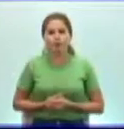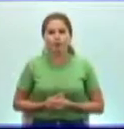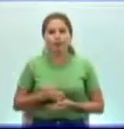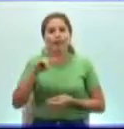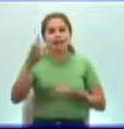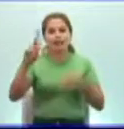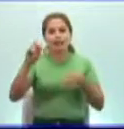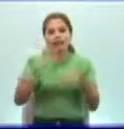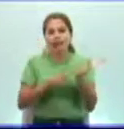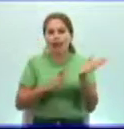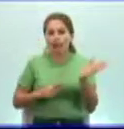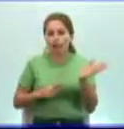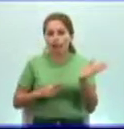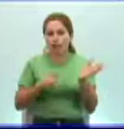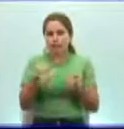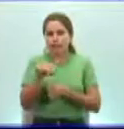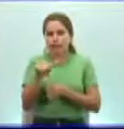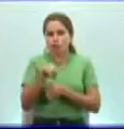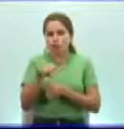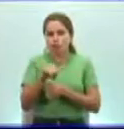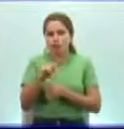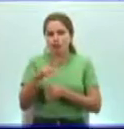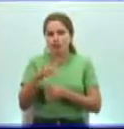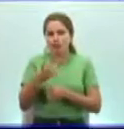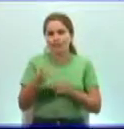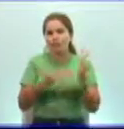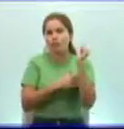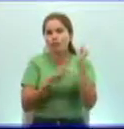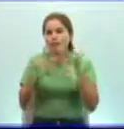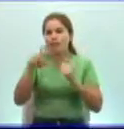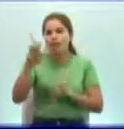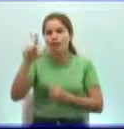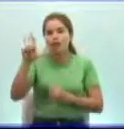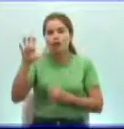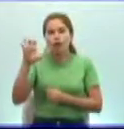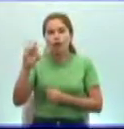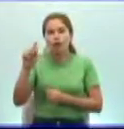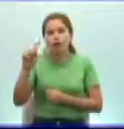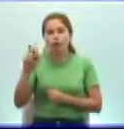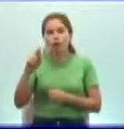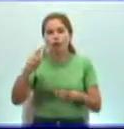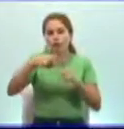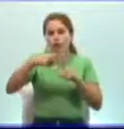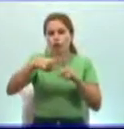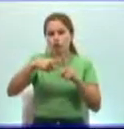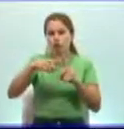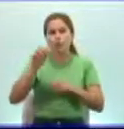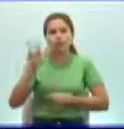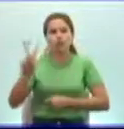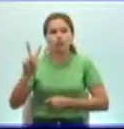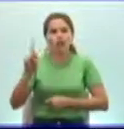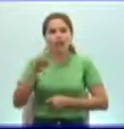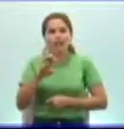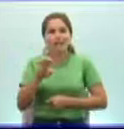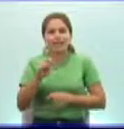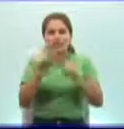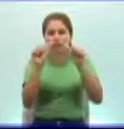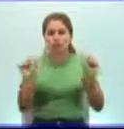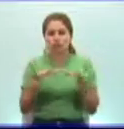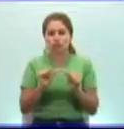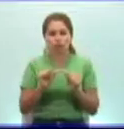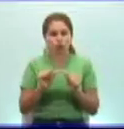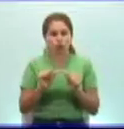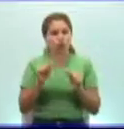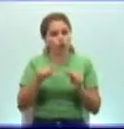la corriente I será igual a esa fuerza electromotriz sobre la suma de todas las resistencias en el circuito, tanto